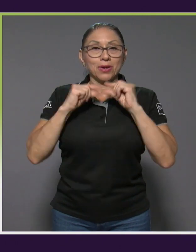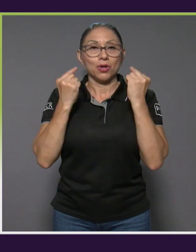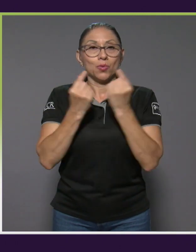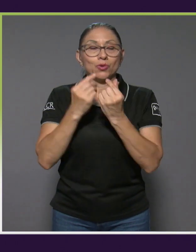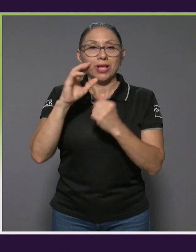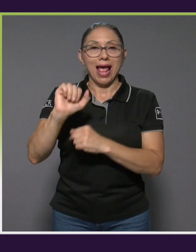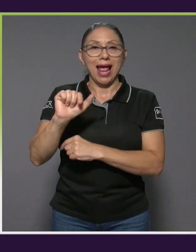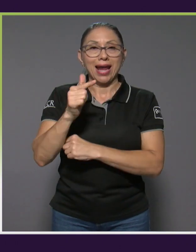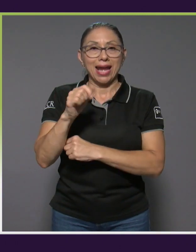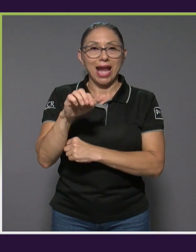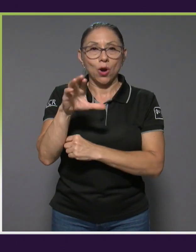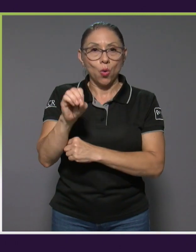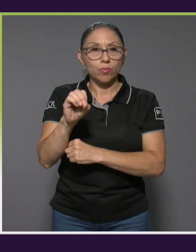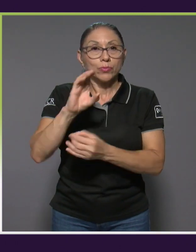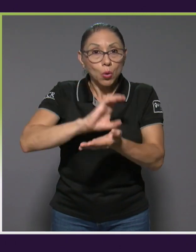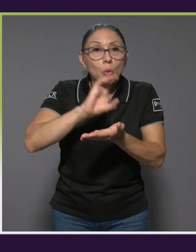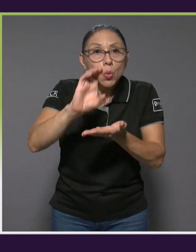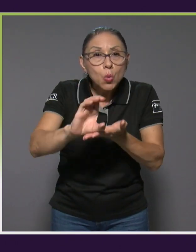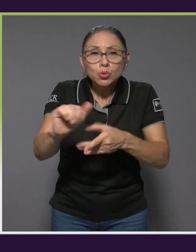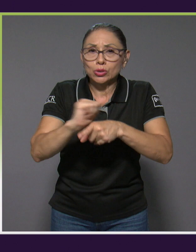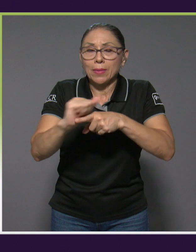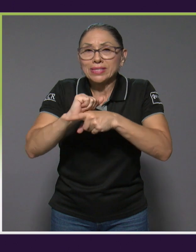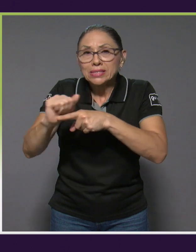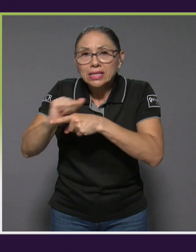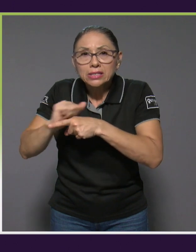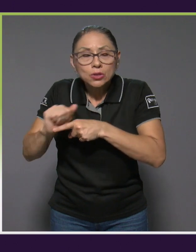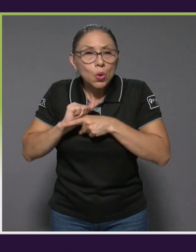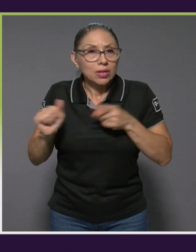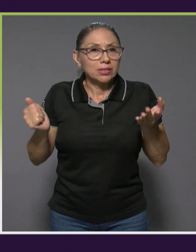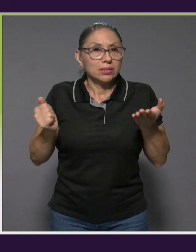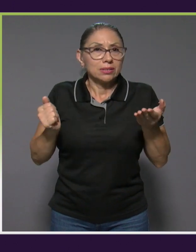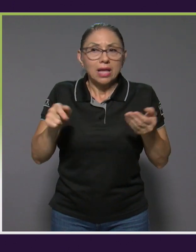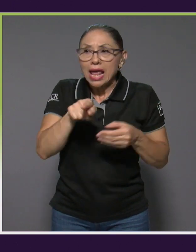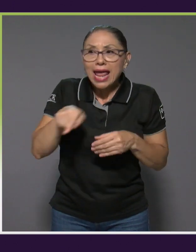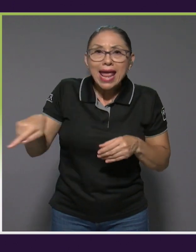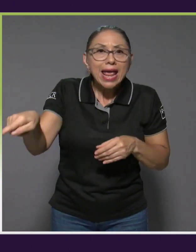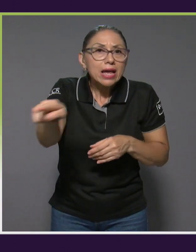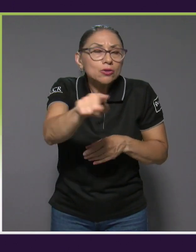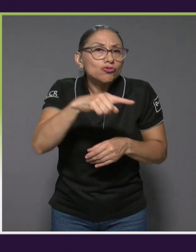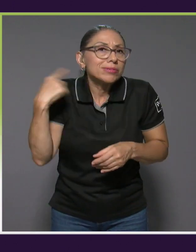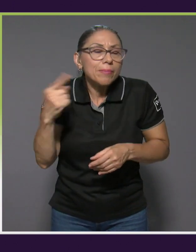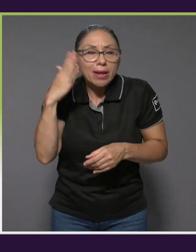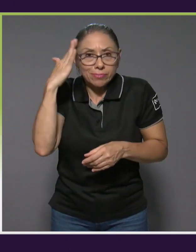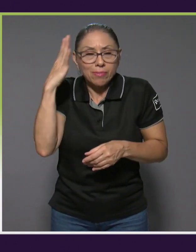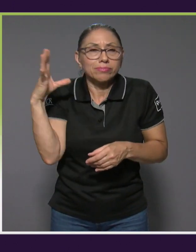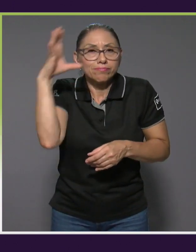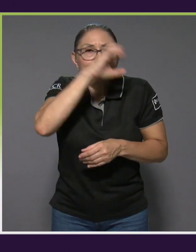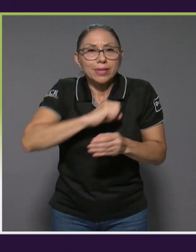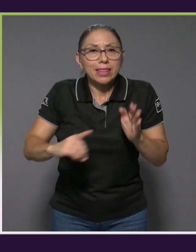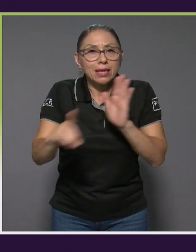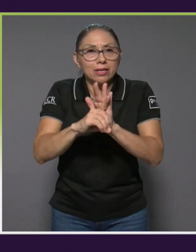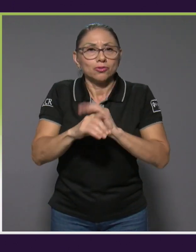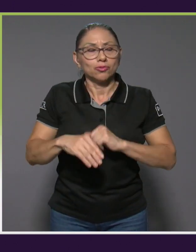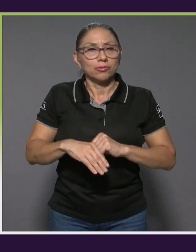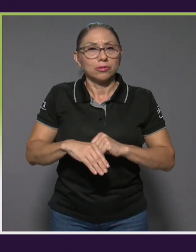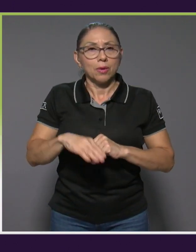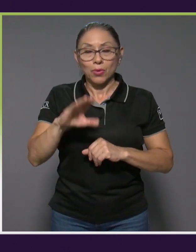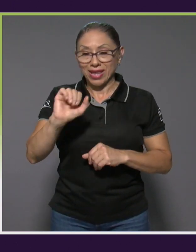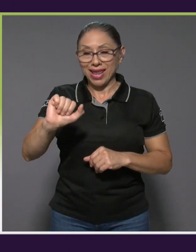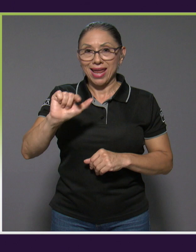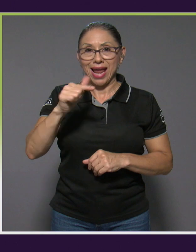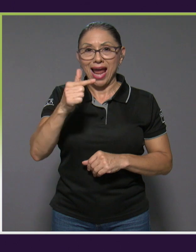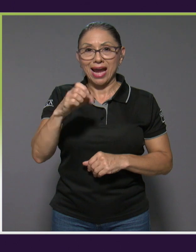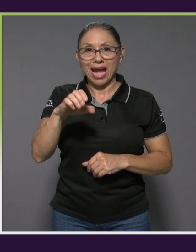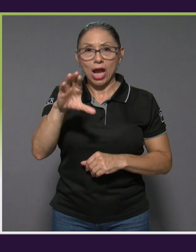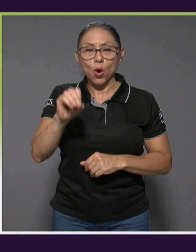cursos de capacitación que tiene AGECO y todo eso, normalmente están enterados de todos esos derechos, porque en AGECO de los